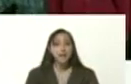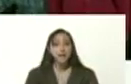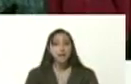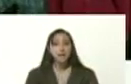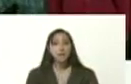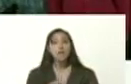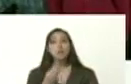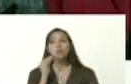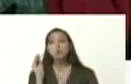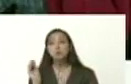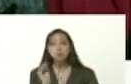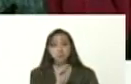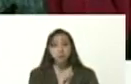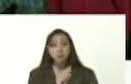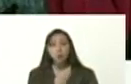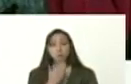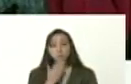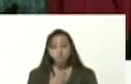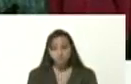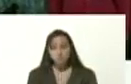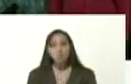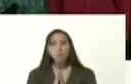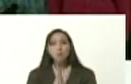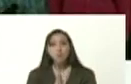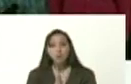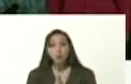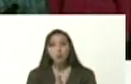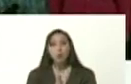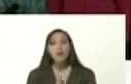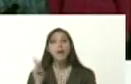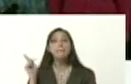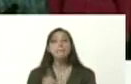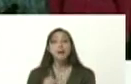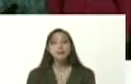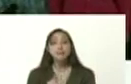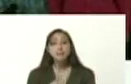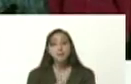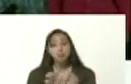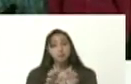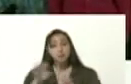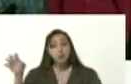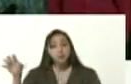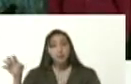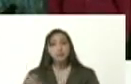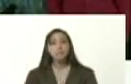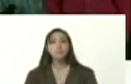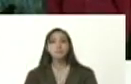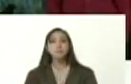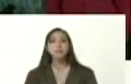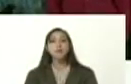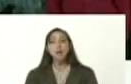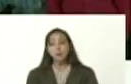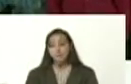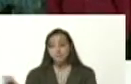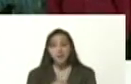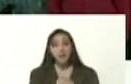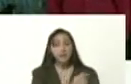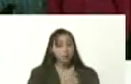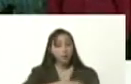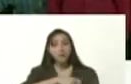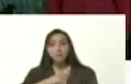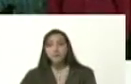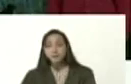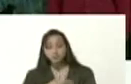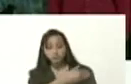calles. Recolección de firmas para enviárselas al secretario general de Naciones Unidas,